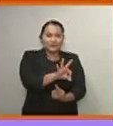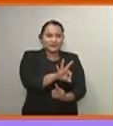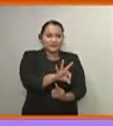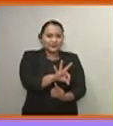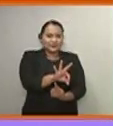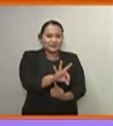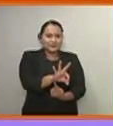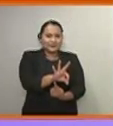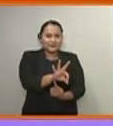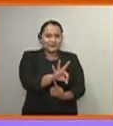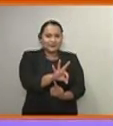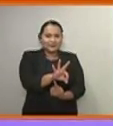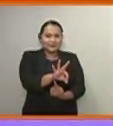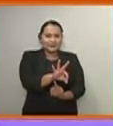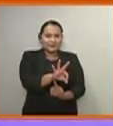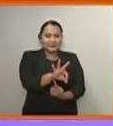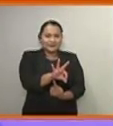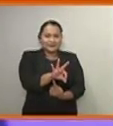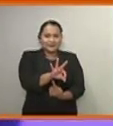segundo dígito.